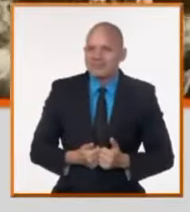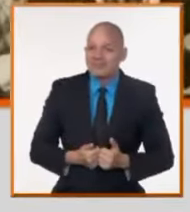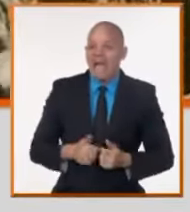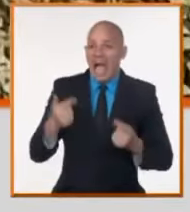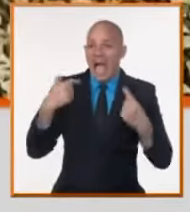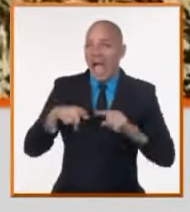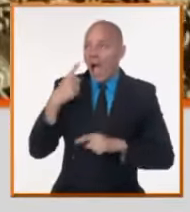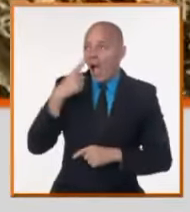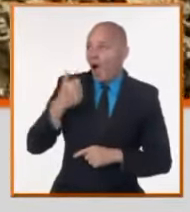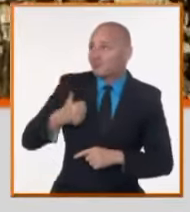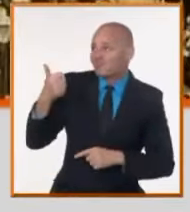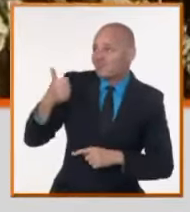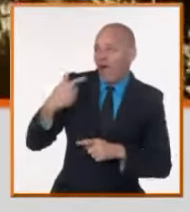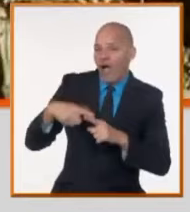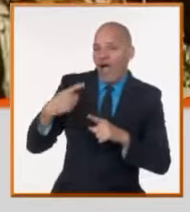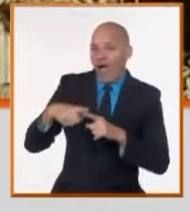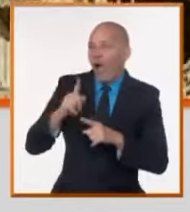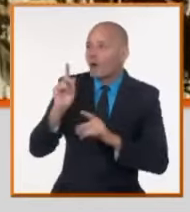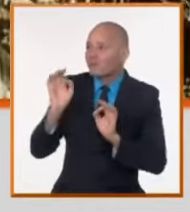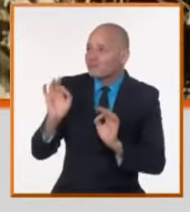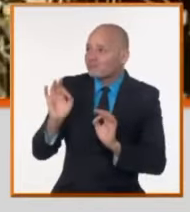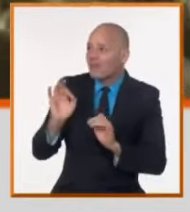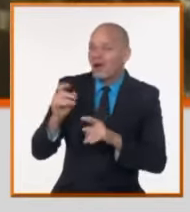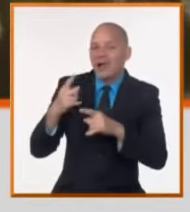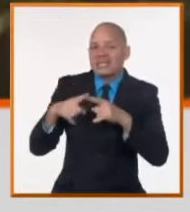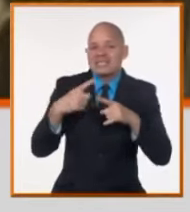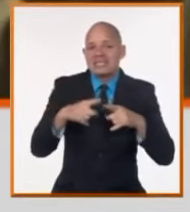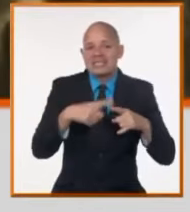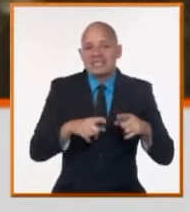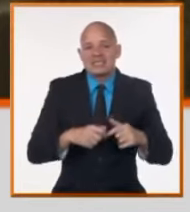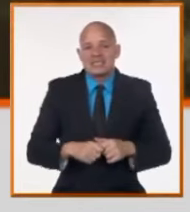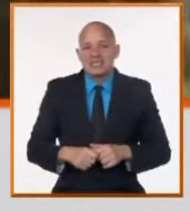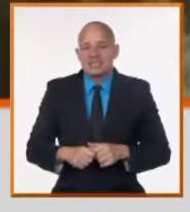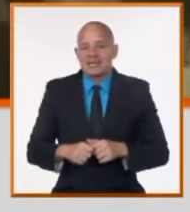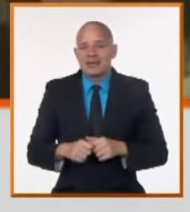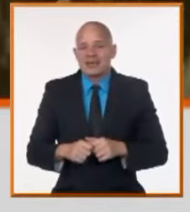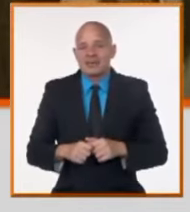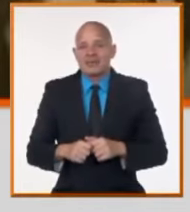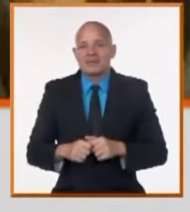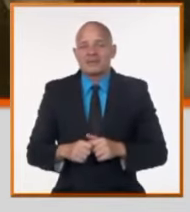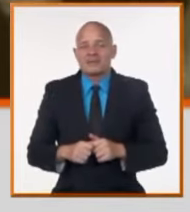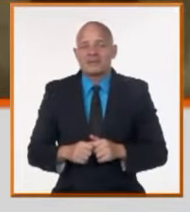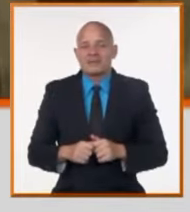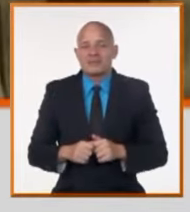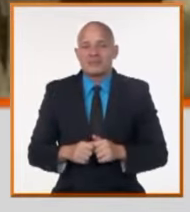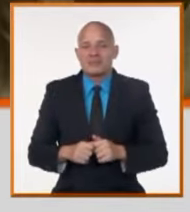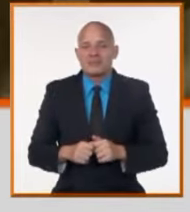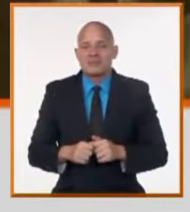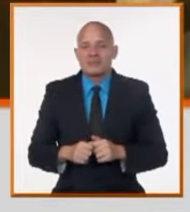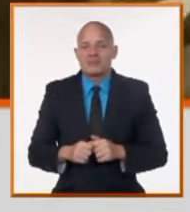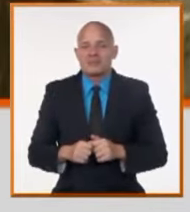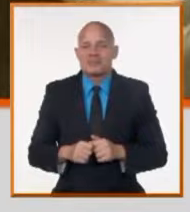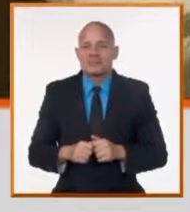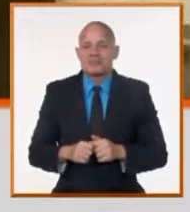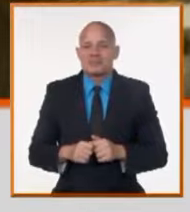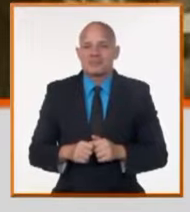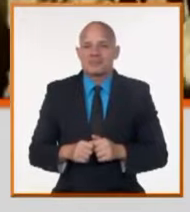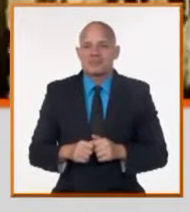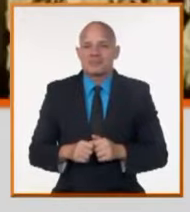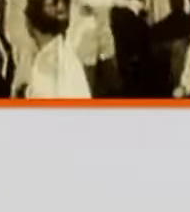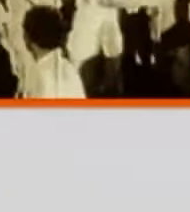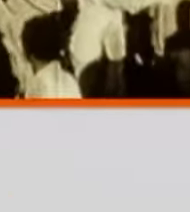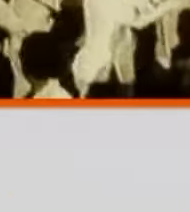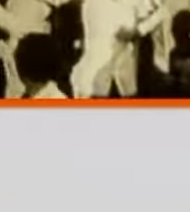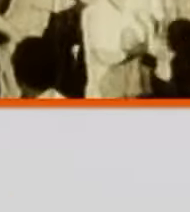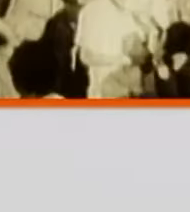Estados Unidos recrudecen toda una política que abarca a muy grandes trazos una serie de acciones